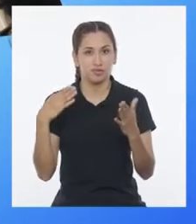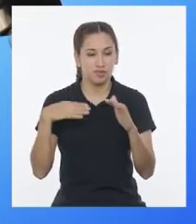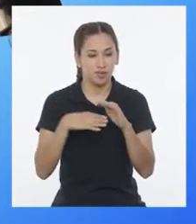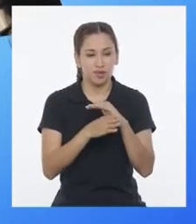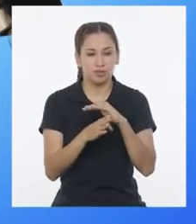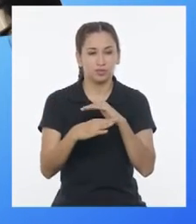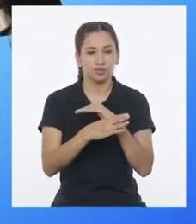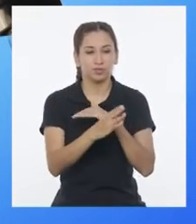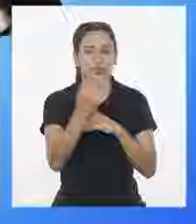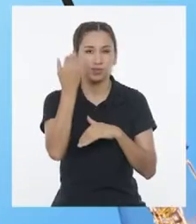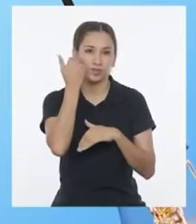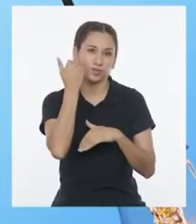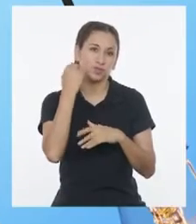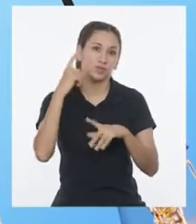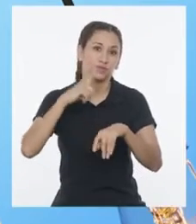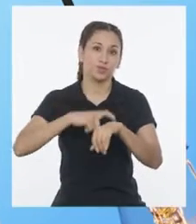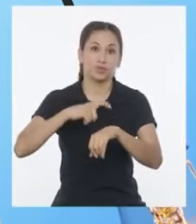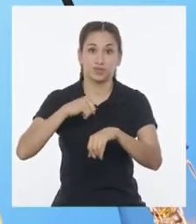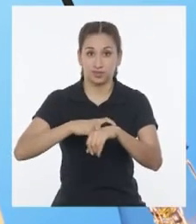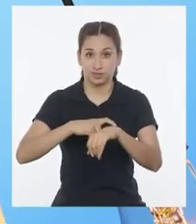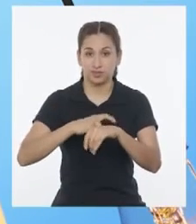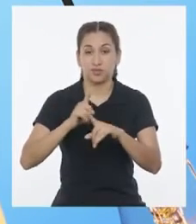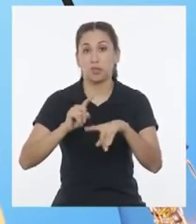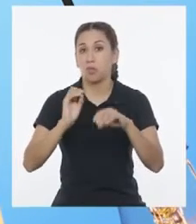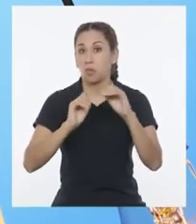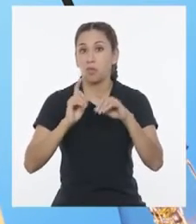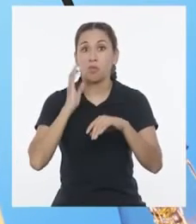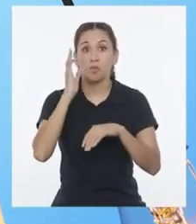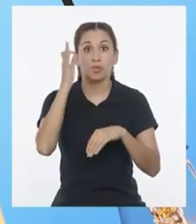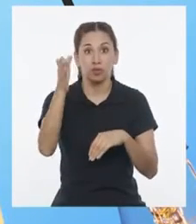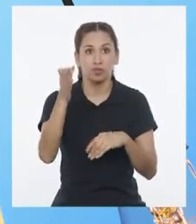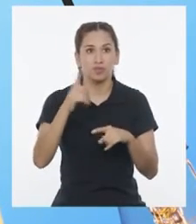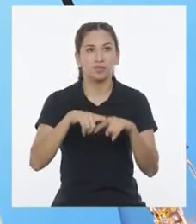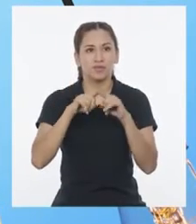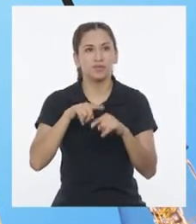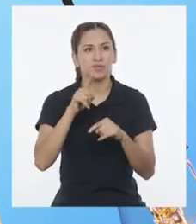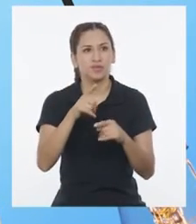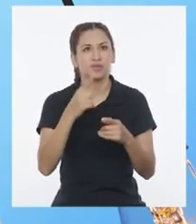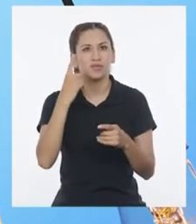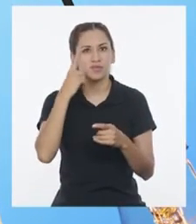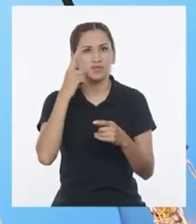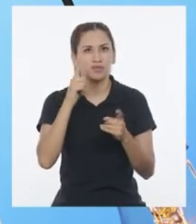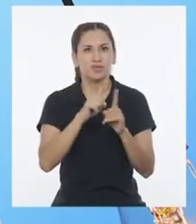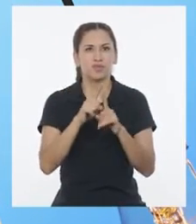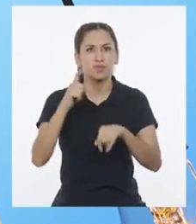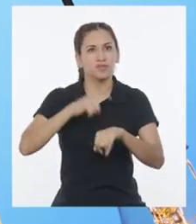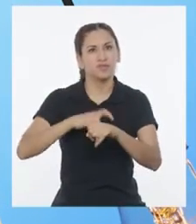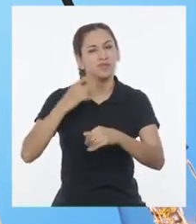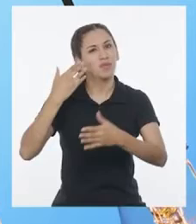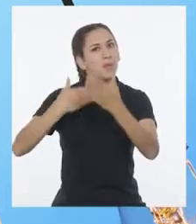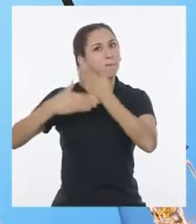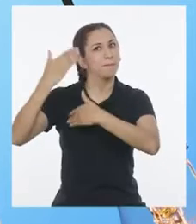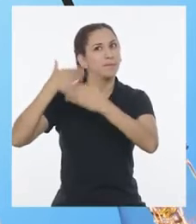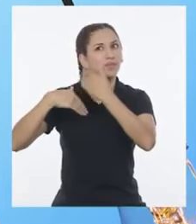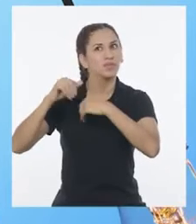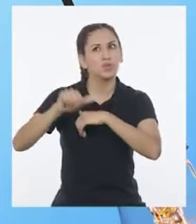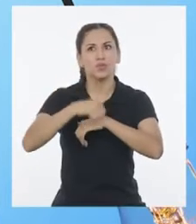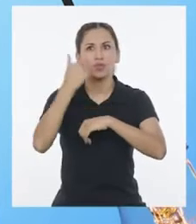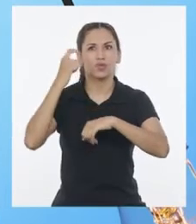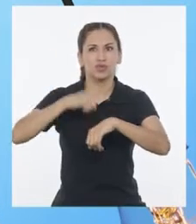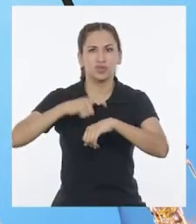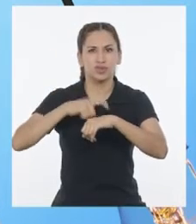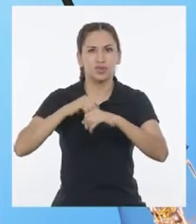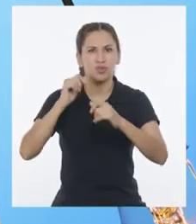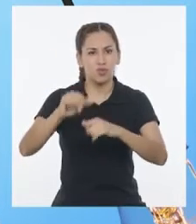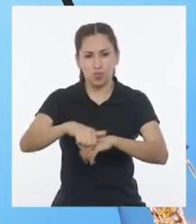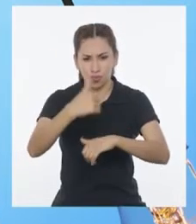viajes en el tiempo. Tal vez hayan leído algún libro que los haya transportado a tiempos pasados, otras